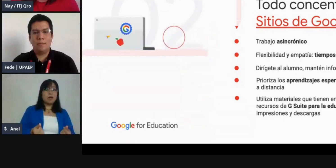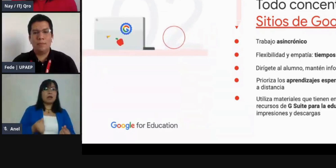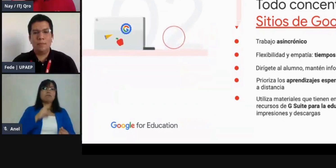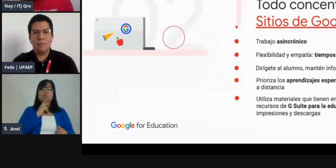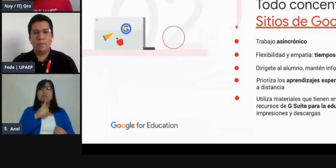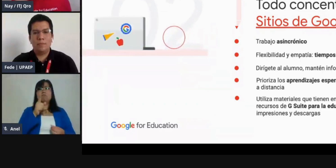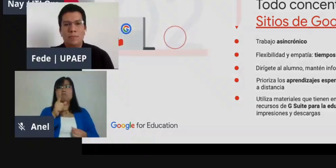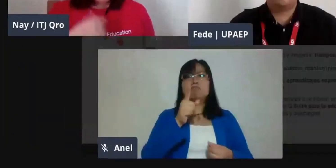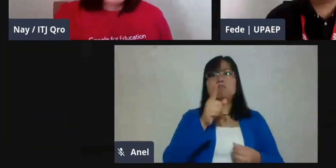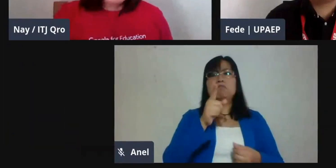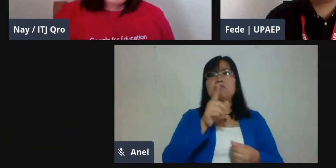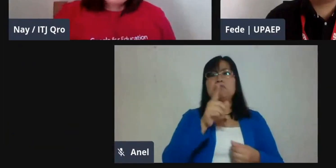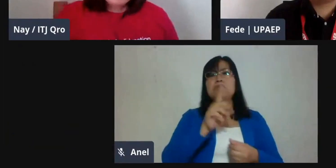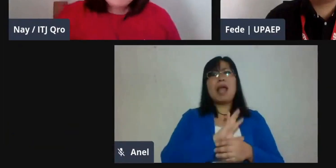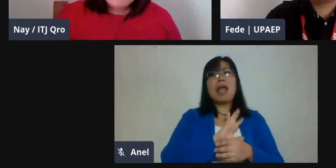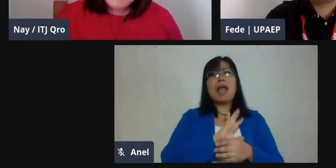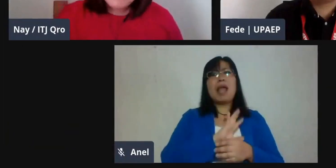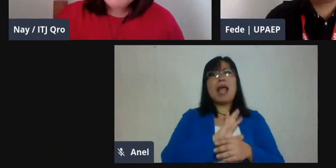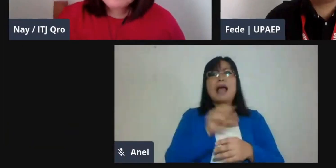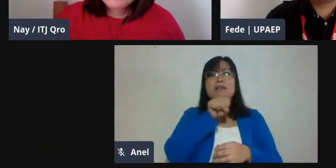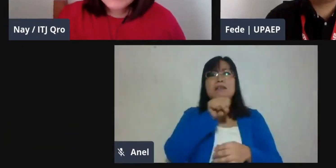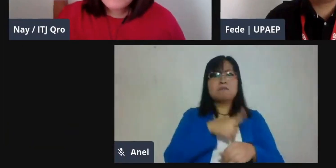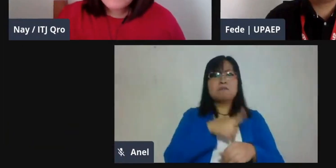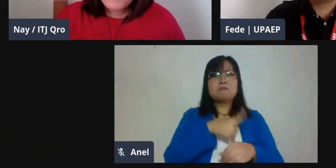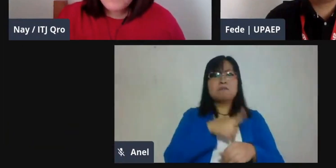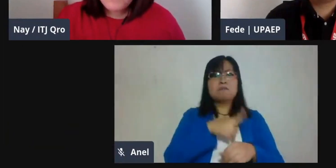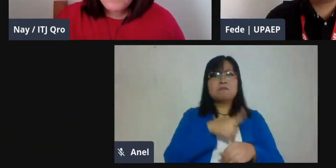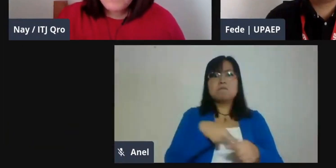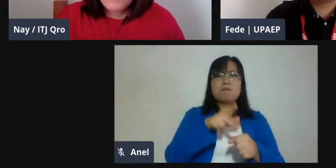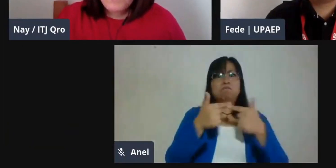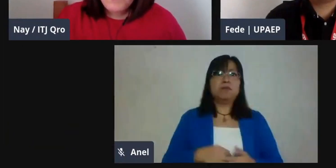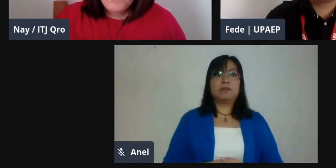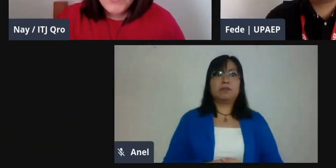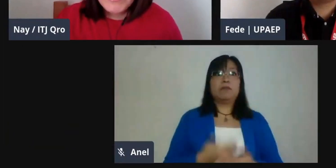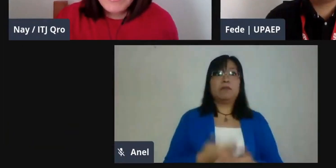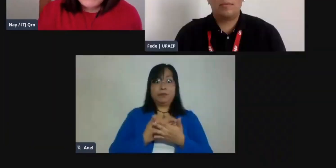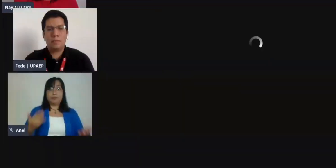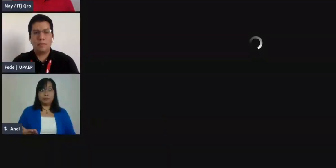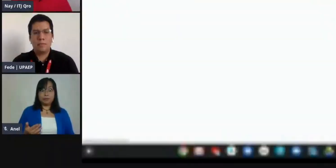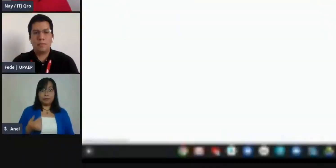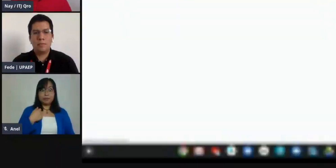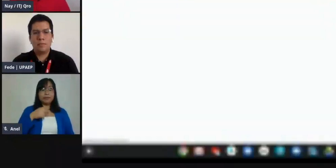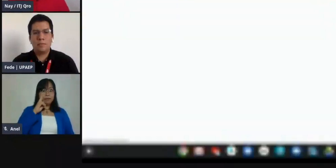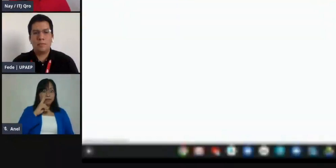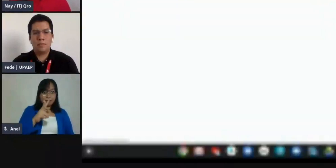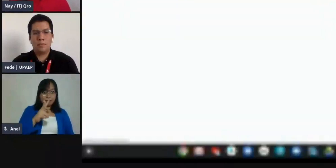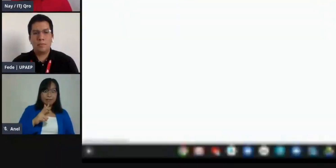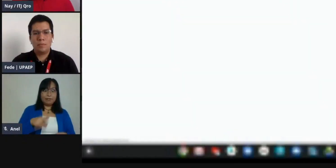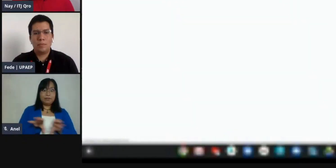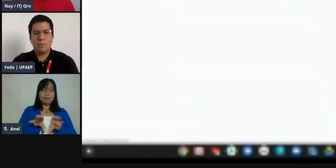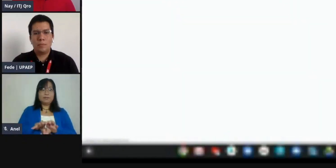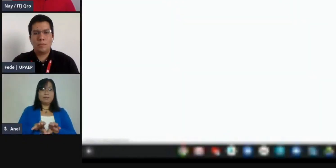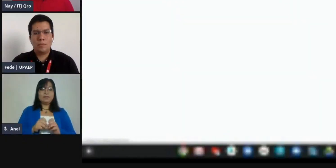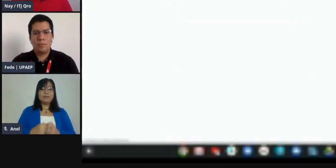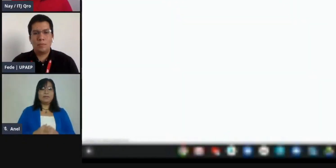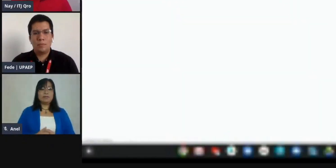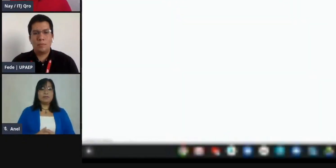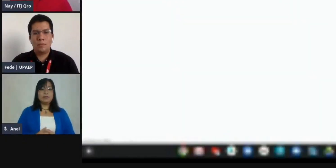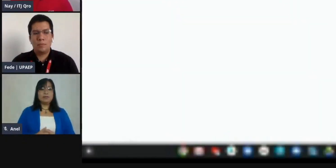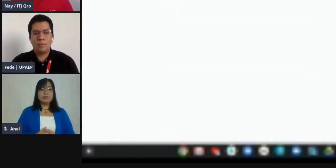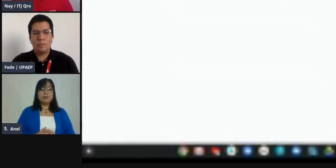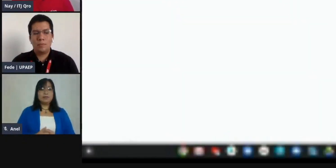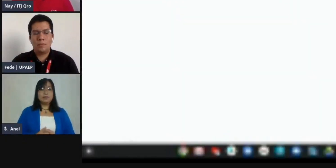de Google que voy a mostrarte. Este es un